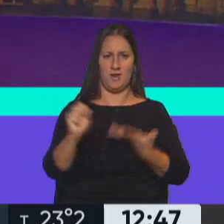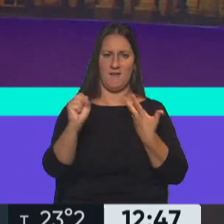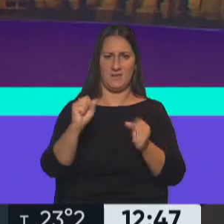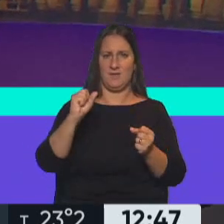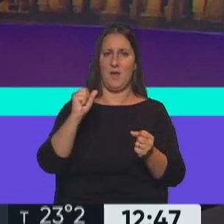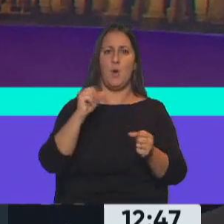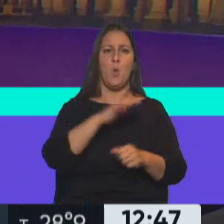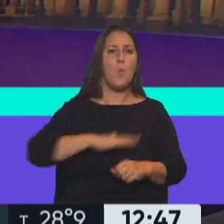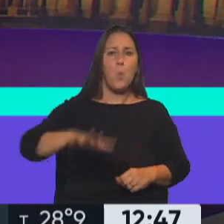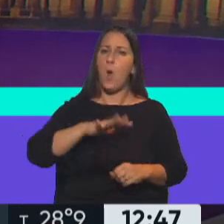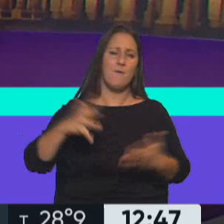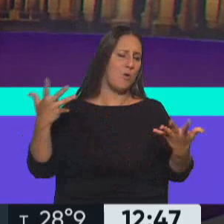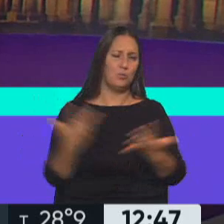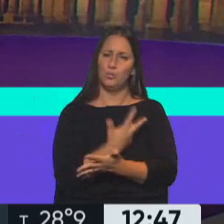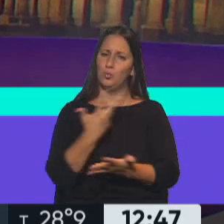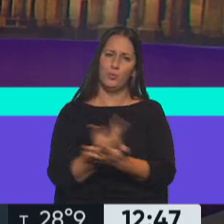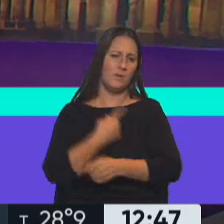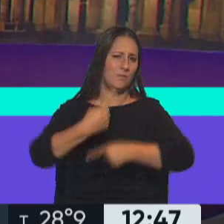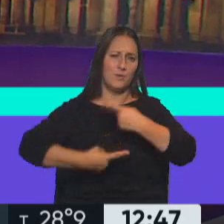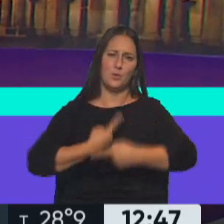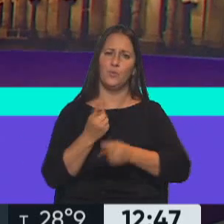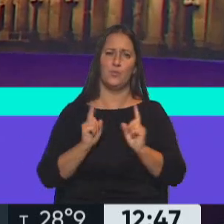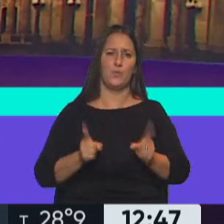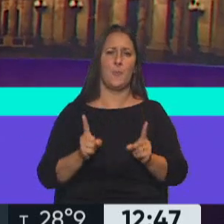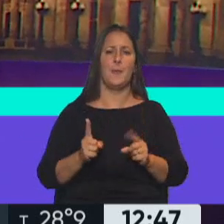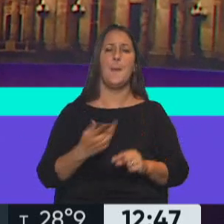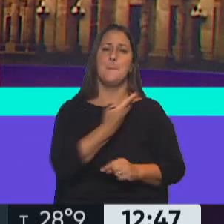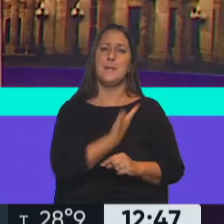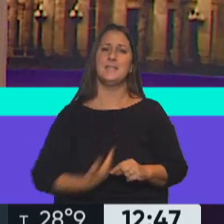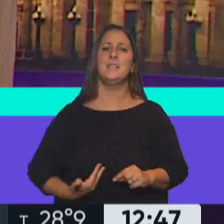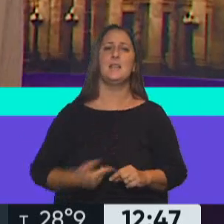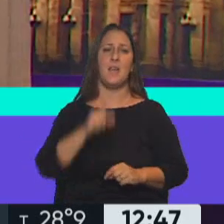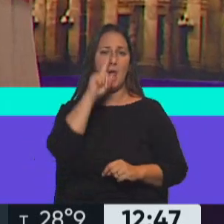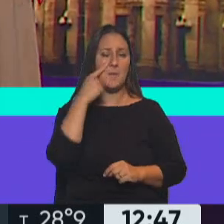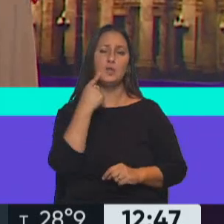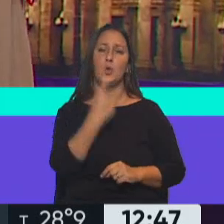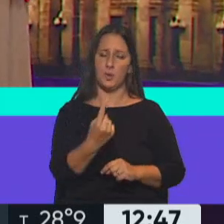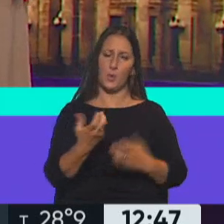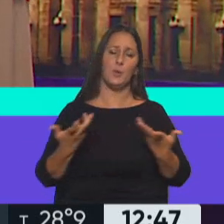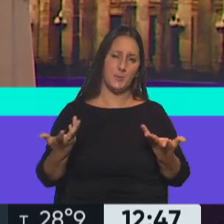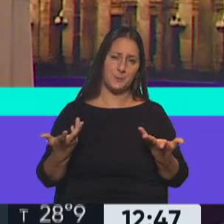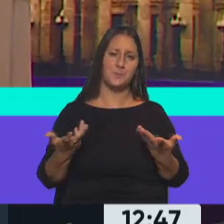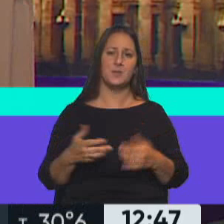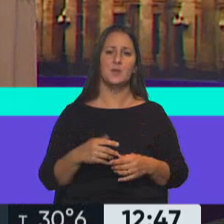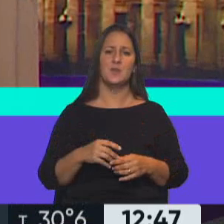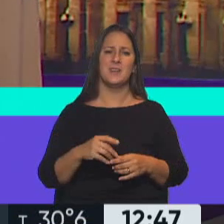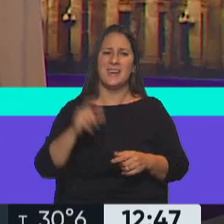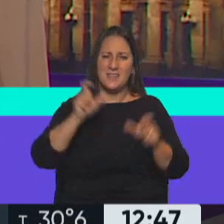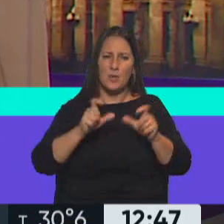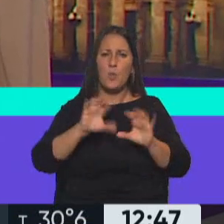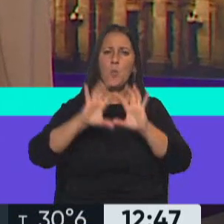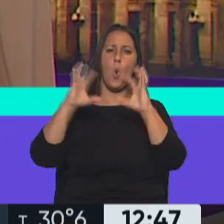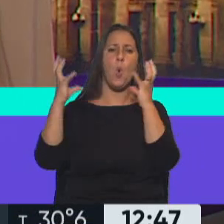y los pueblos siguen sufriendo, y el presidente argentino, Alberto Fernández, dijo, bueno, sí, nada conmovió